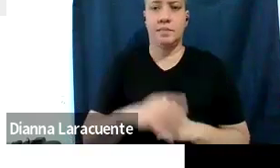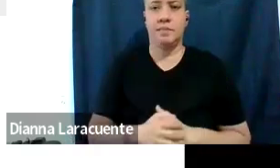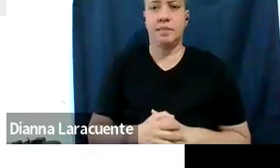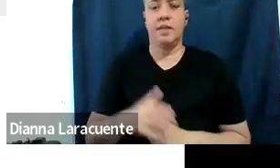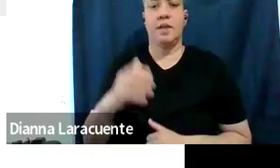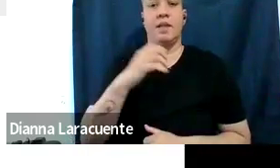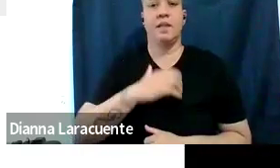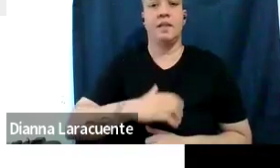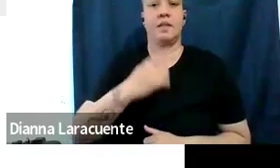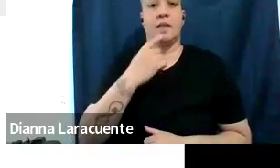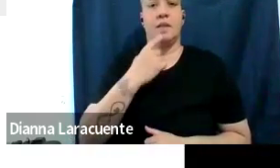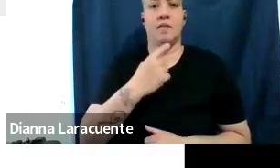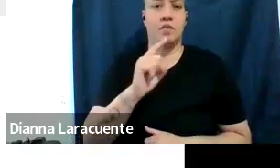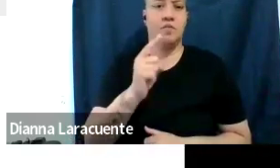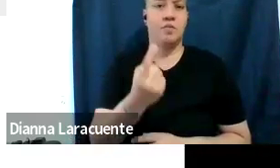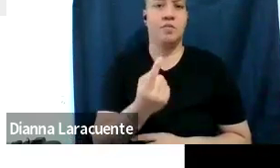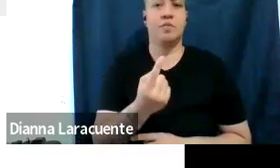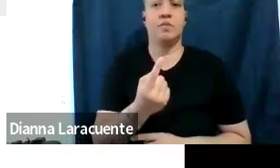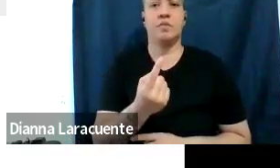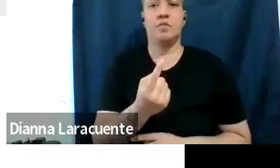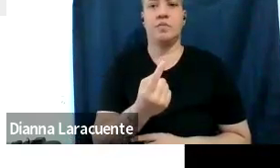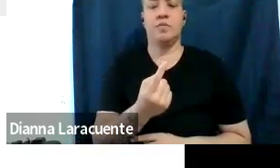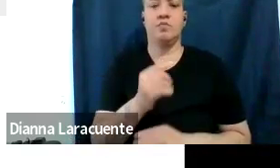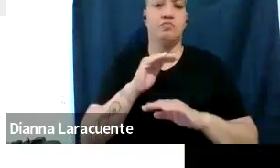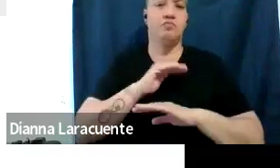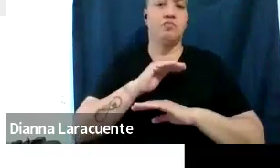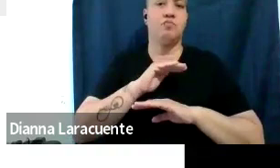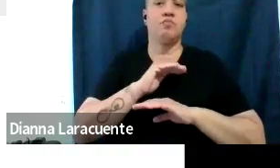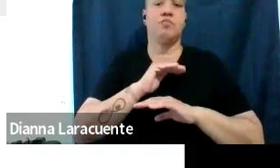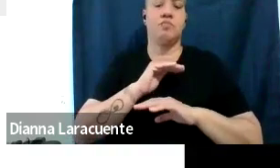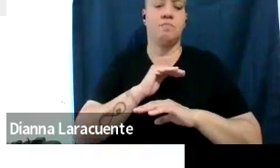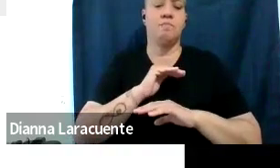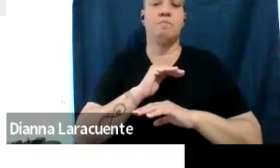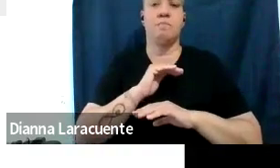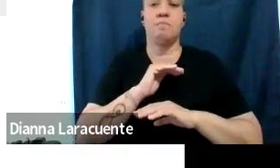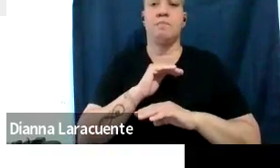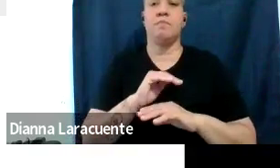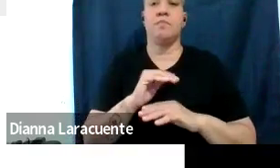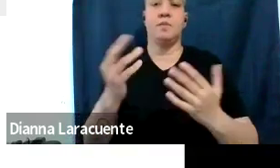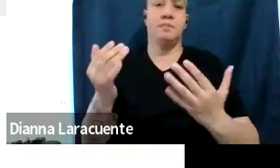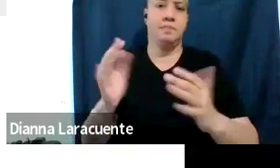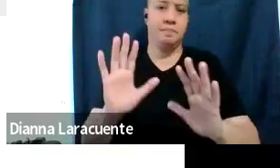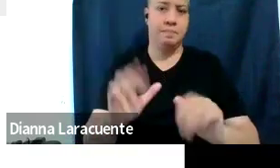deseo decir en primer término que escuché con gran satisfacción. Espérate.